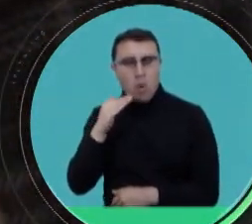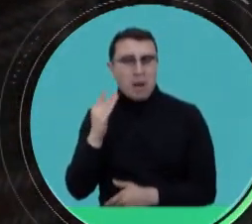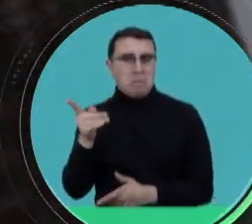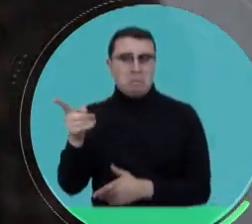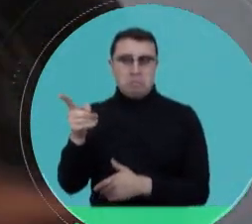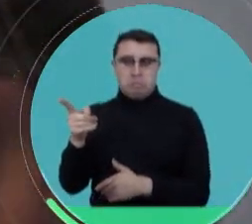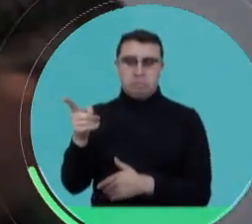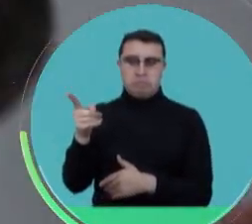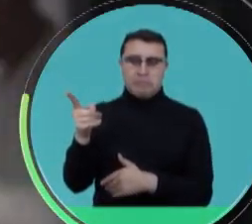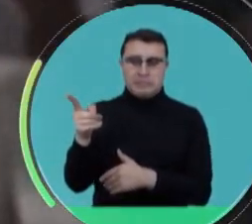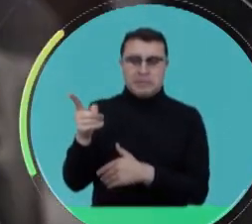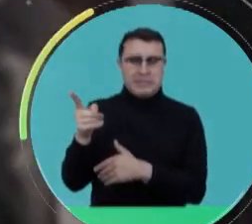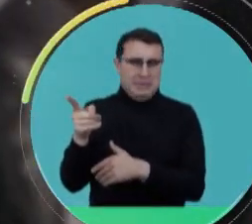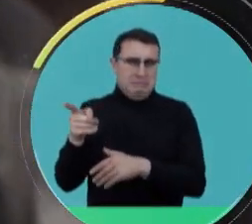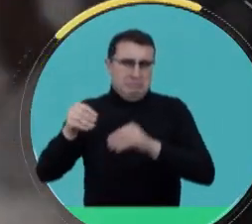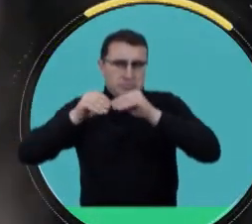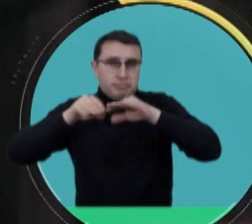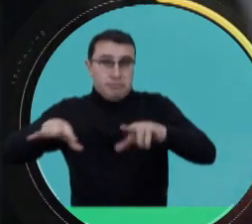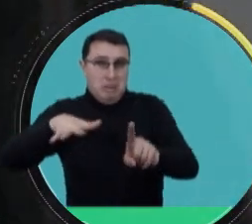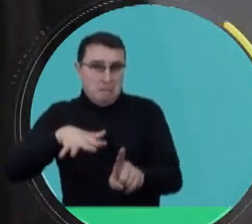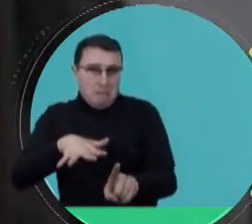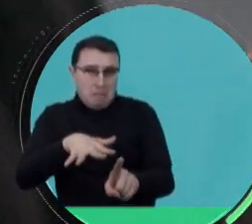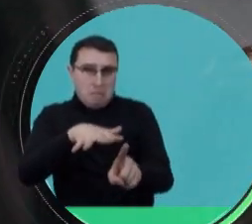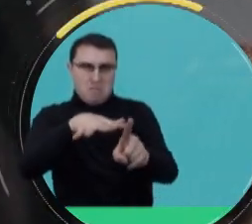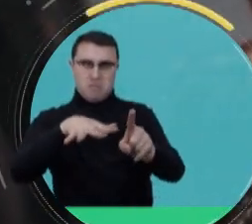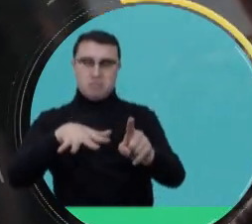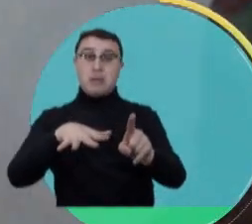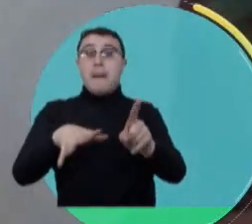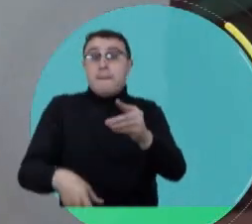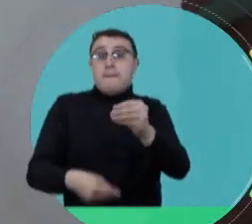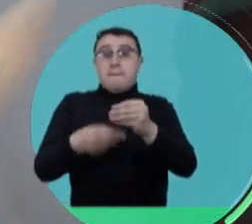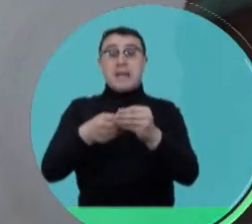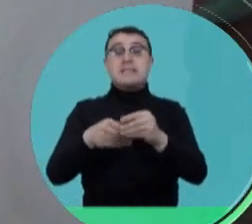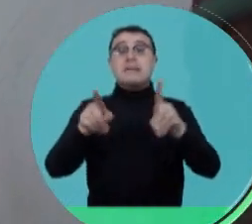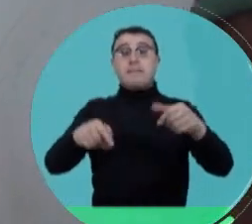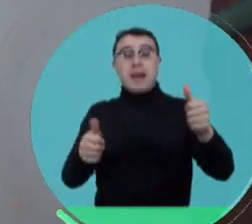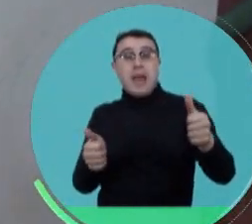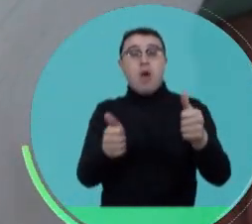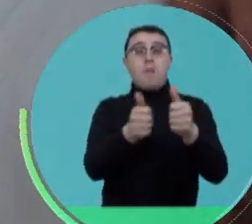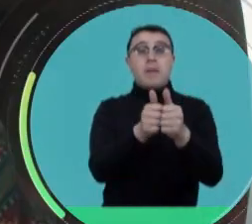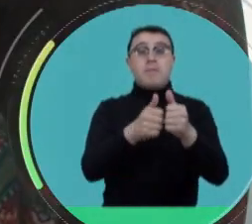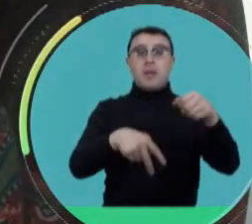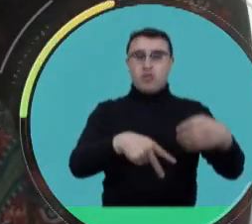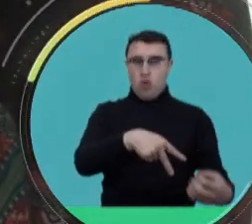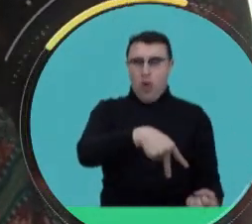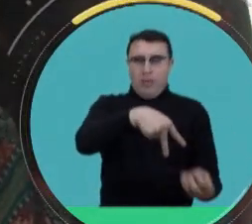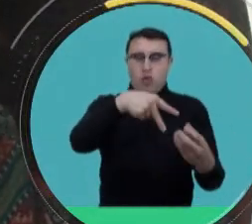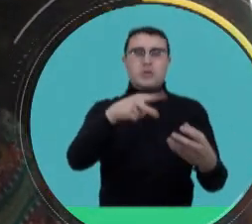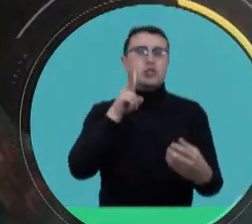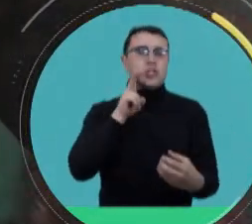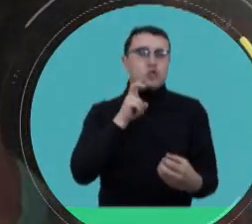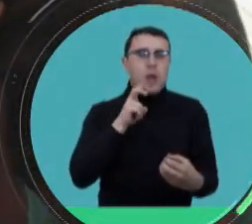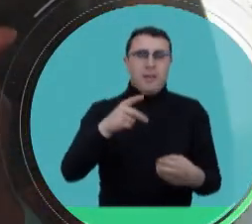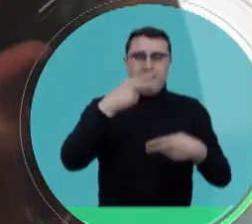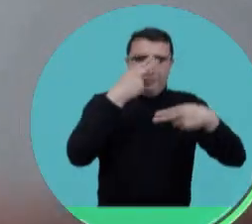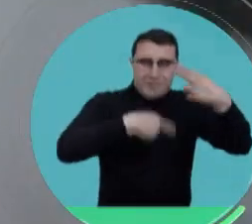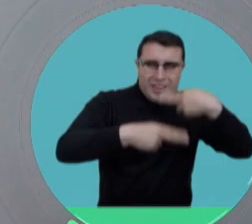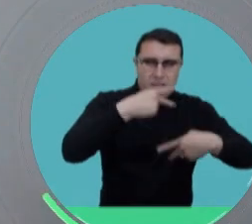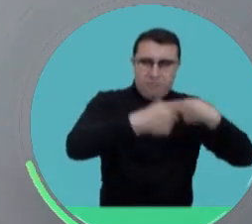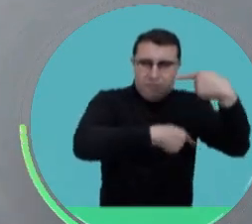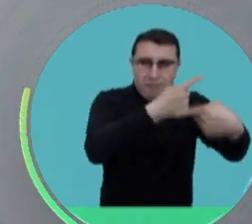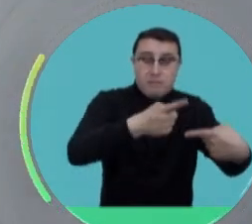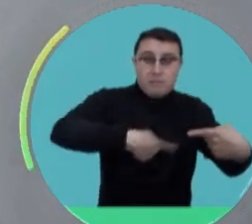todo el fenómeno que que acompañó florance Thomas en el acompañamiento en las educación sexual y reproductiva de las mujeres en